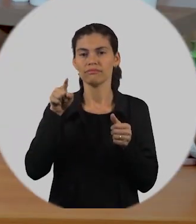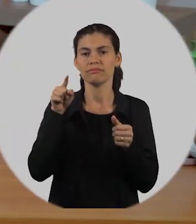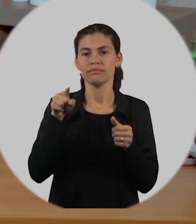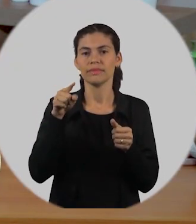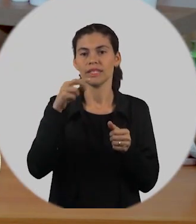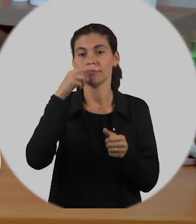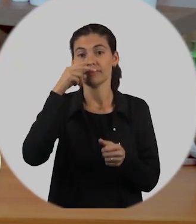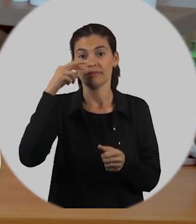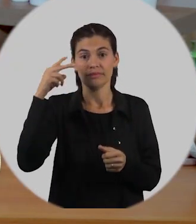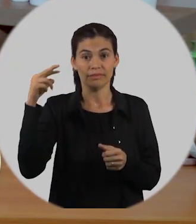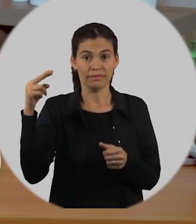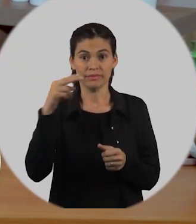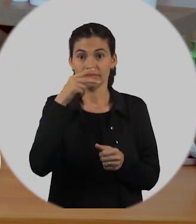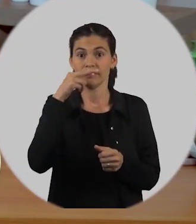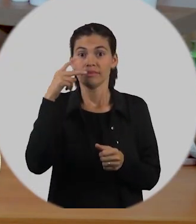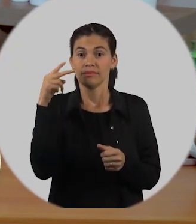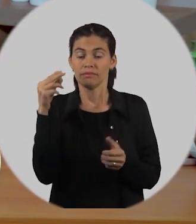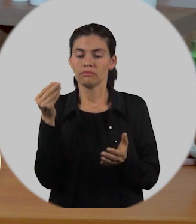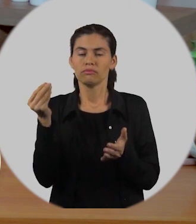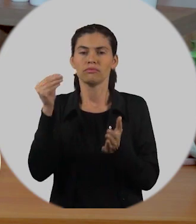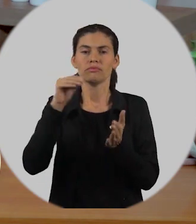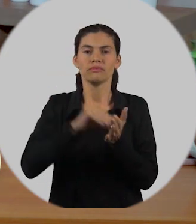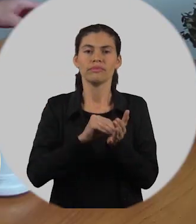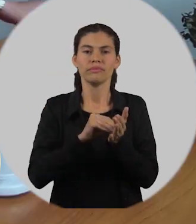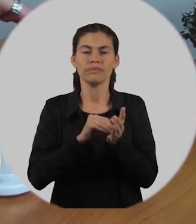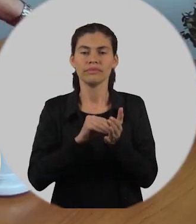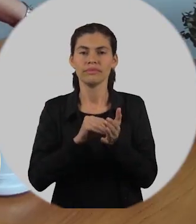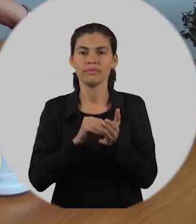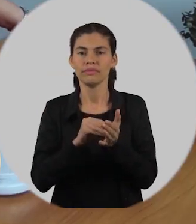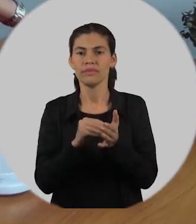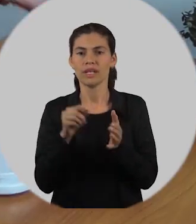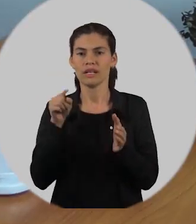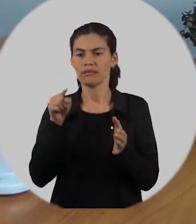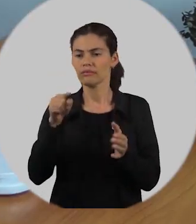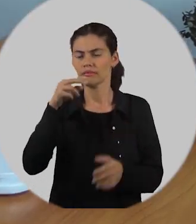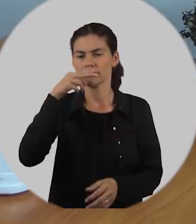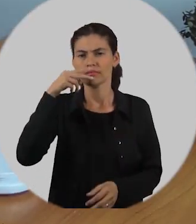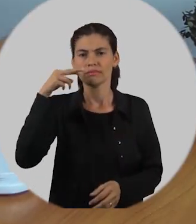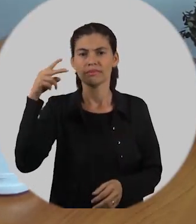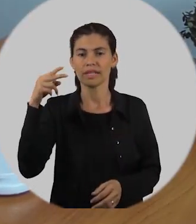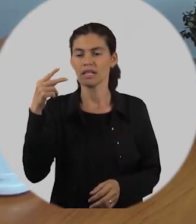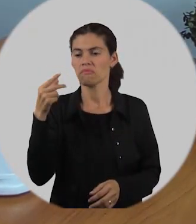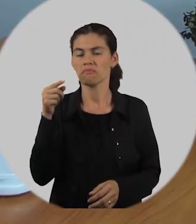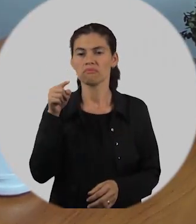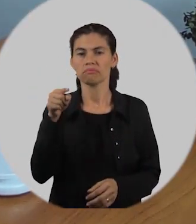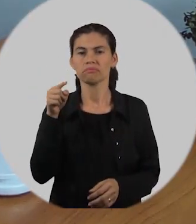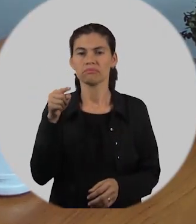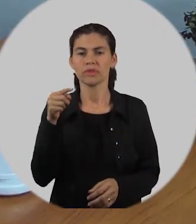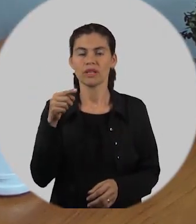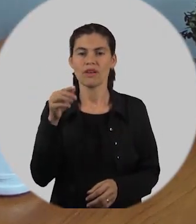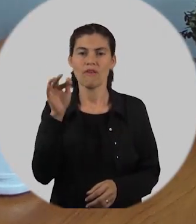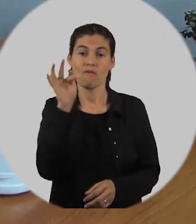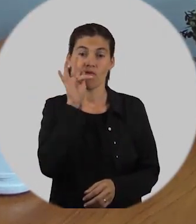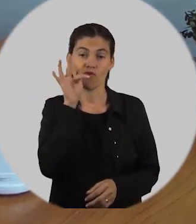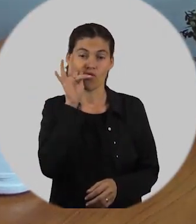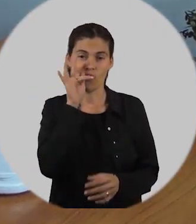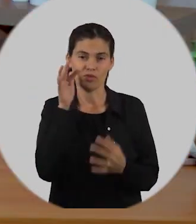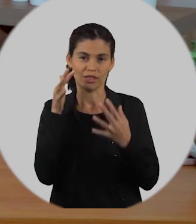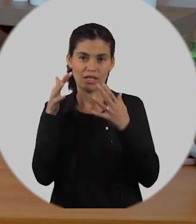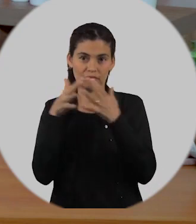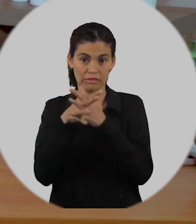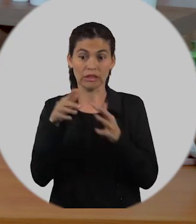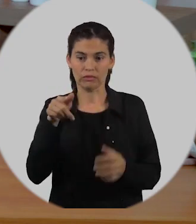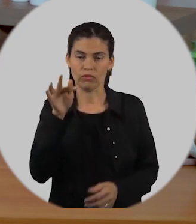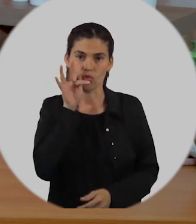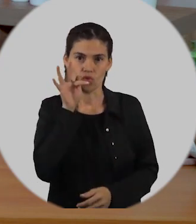lo que es la fragancia. En este caso vamos a utilizar una fragancia frutal